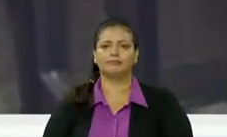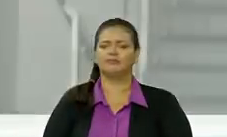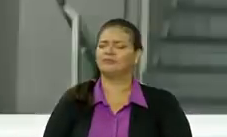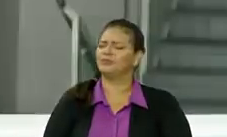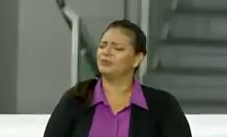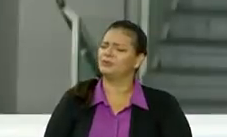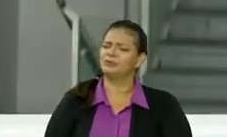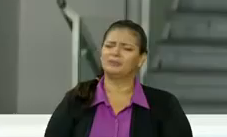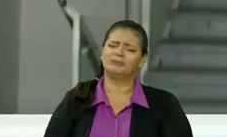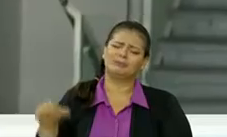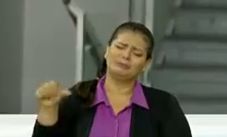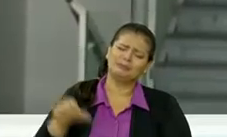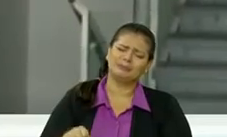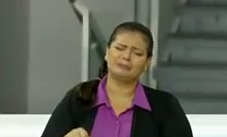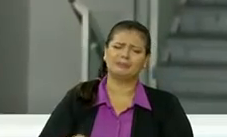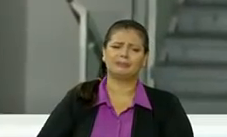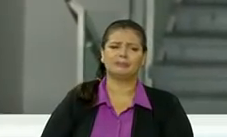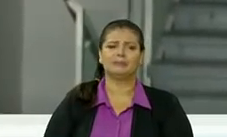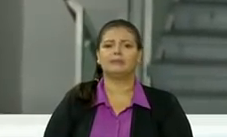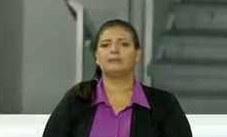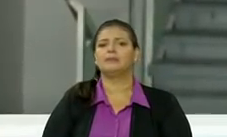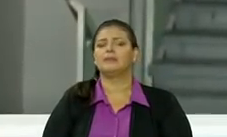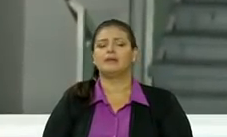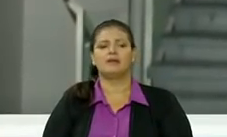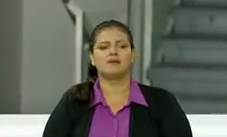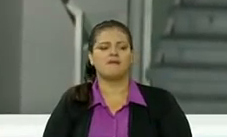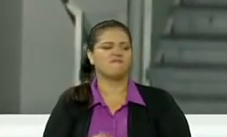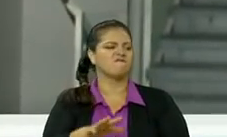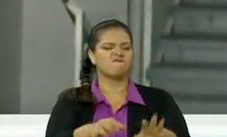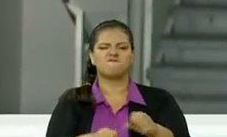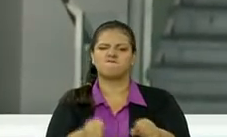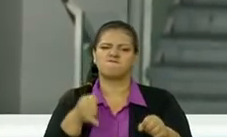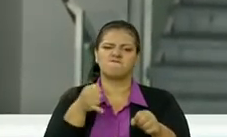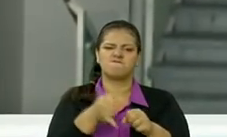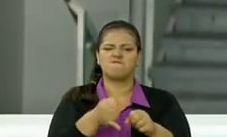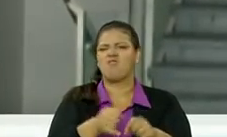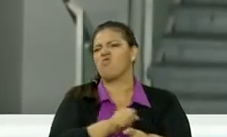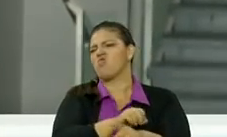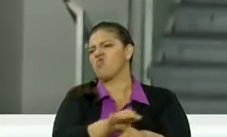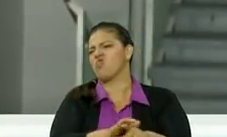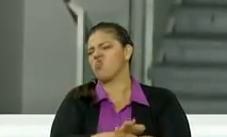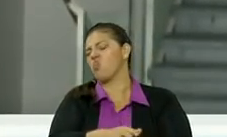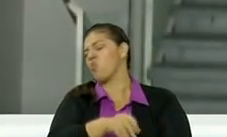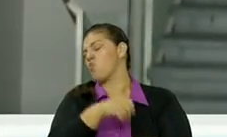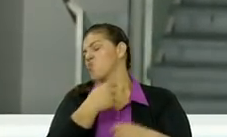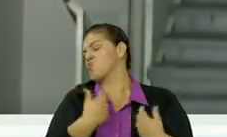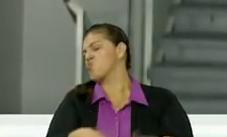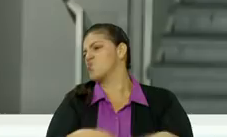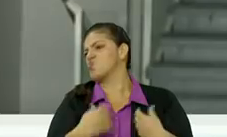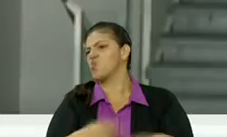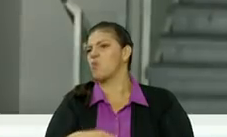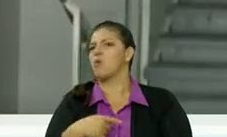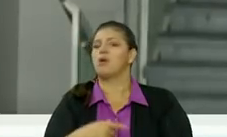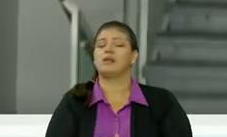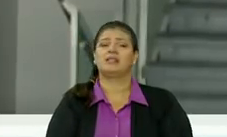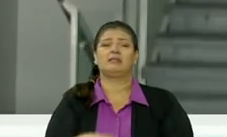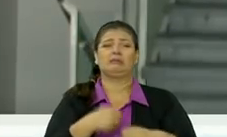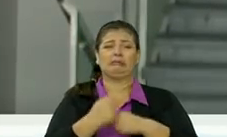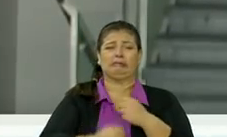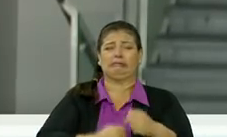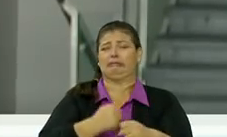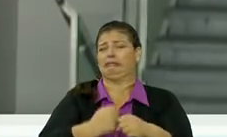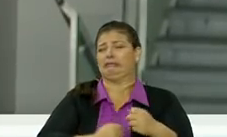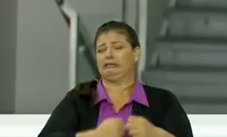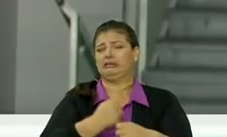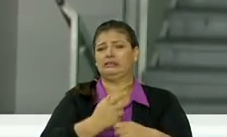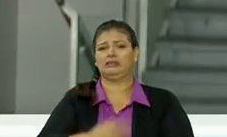hijastra. Este proceso investigativo inició desde el año 2016, desde el momento como tal se lo estaba buscando, estaba siendo requerido por la justicia